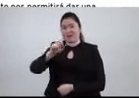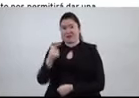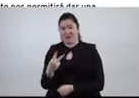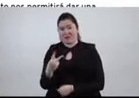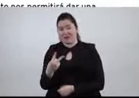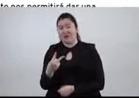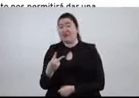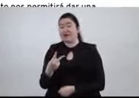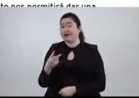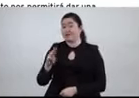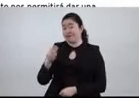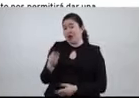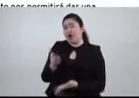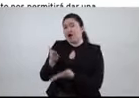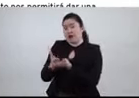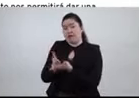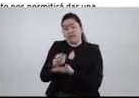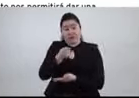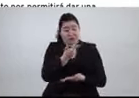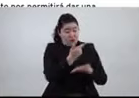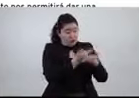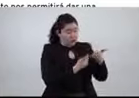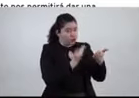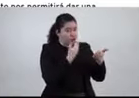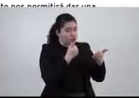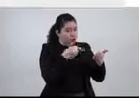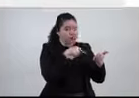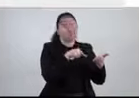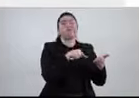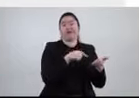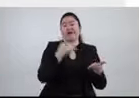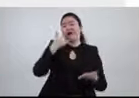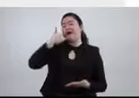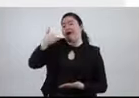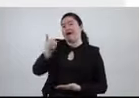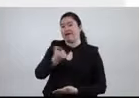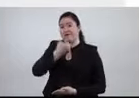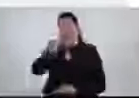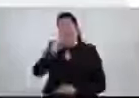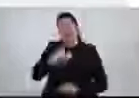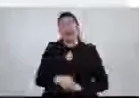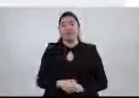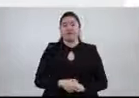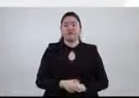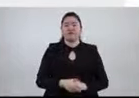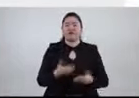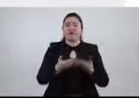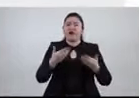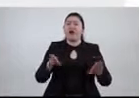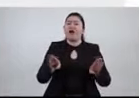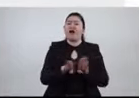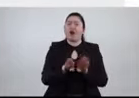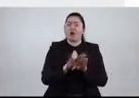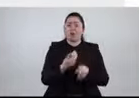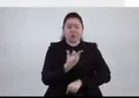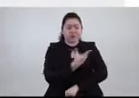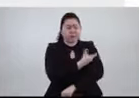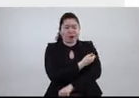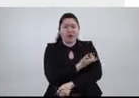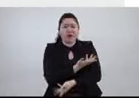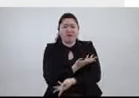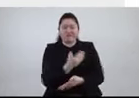estar incluido en el padrón, pónganse en contacto con su centro de trabajo. Siguiente. ¿Cómo será el proceso para recibir la vacuna? En este caso